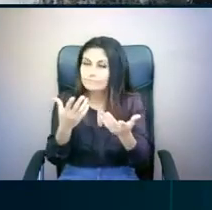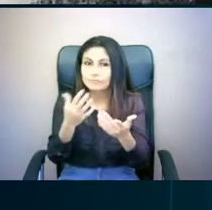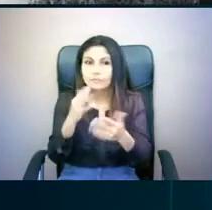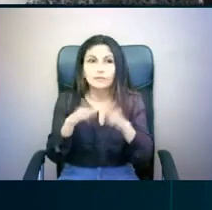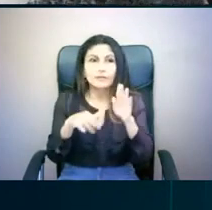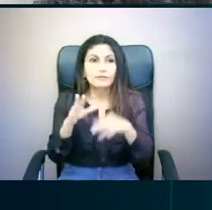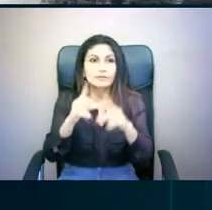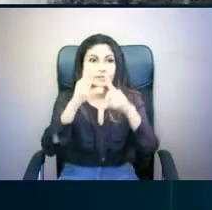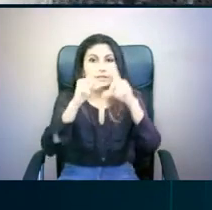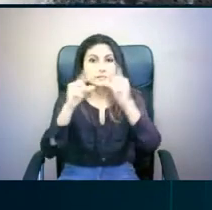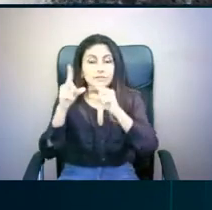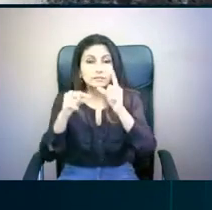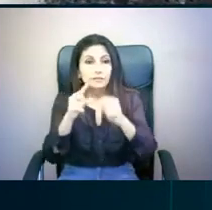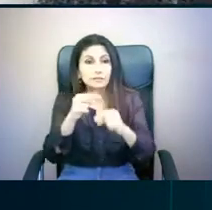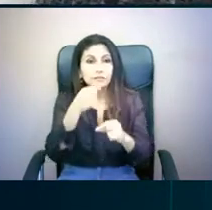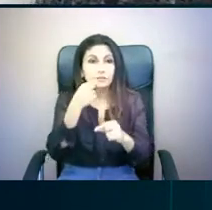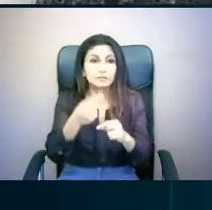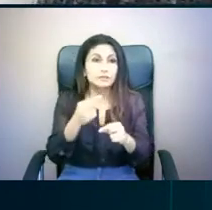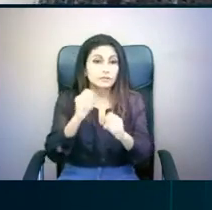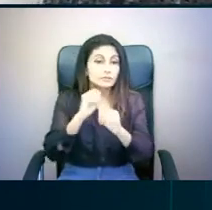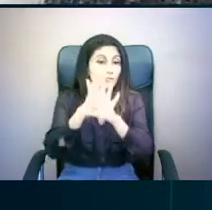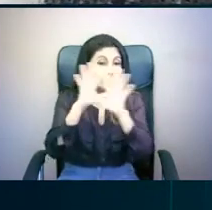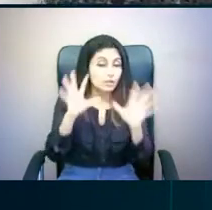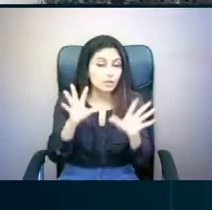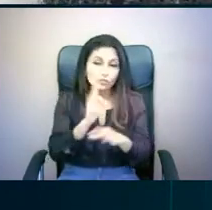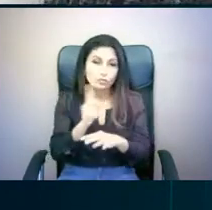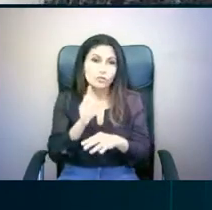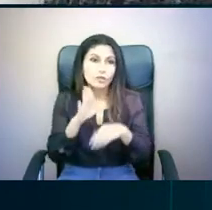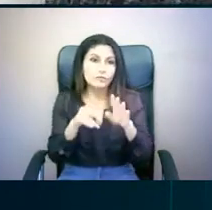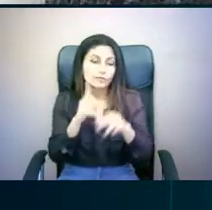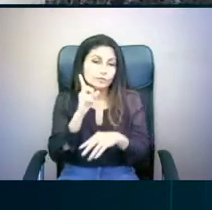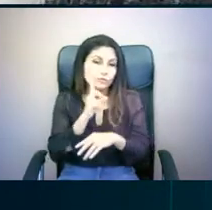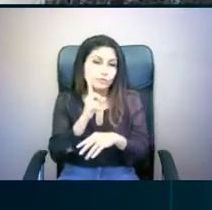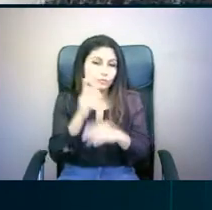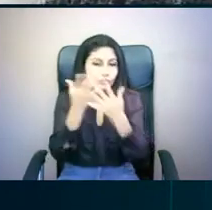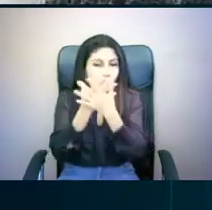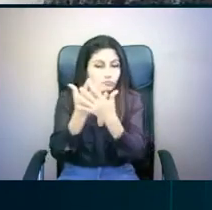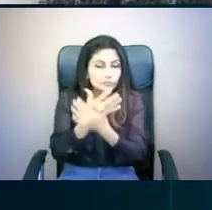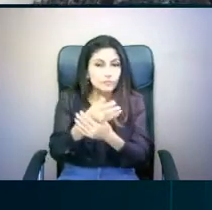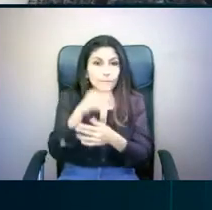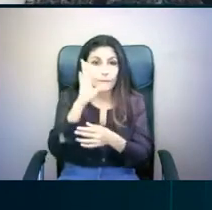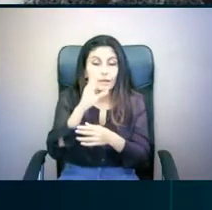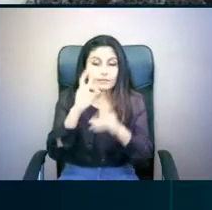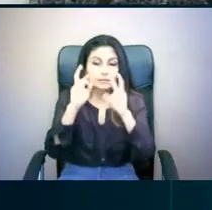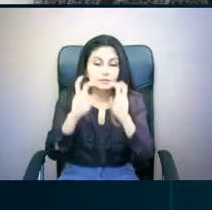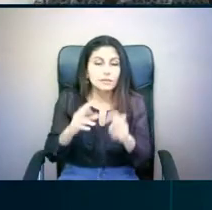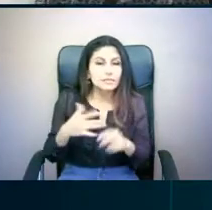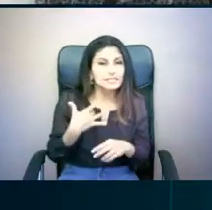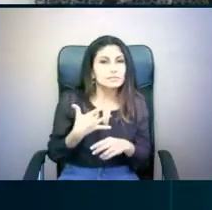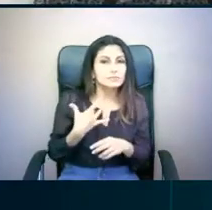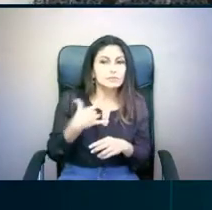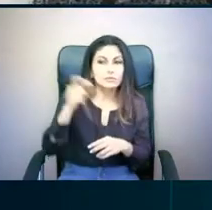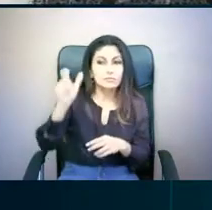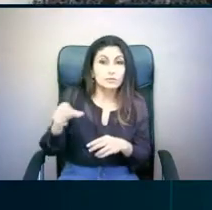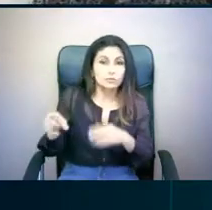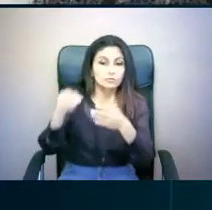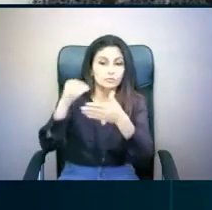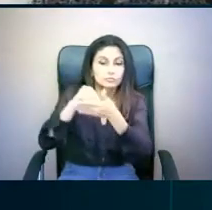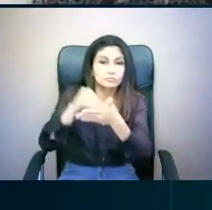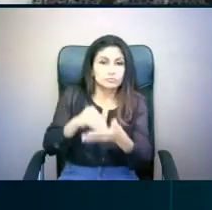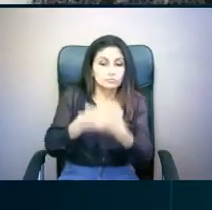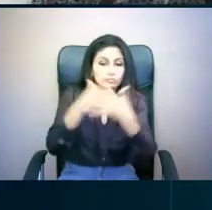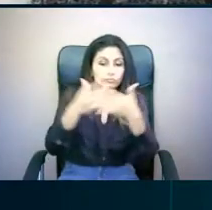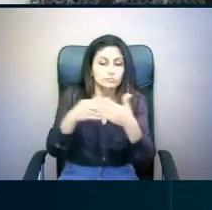perdón, asignadas, puede que no sean, digamos, un indicador muy bueno. Ya llega un análisis de sentimiento que refleje qué es lo que ese texto nos está queriendo